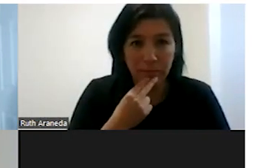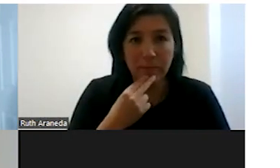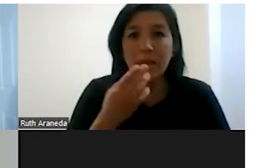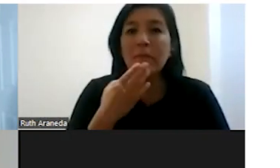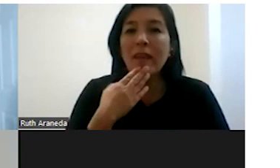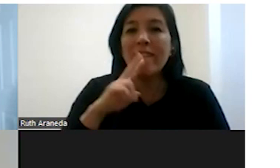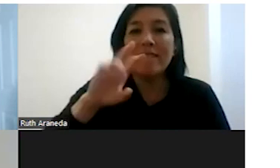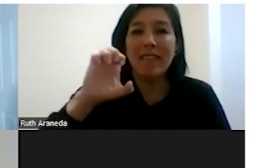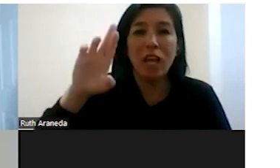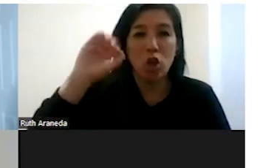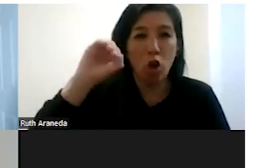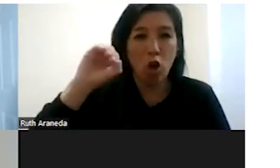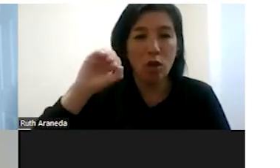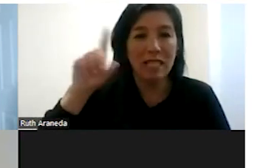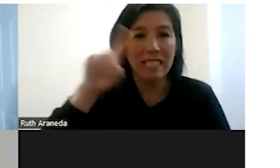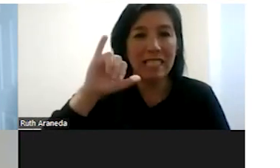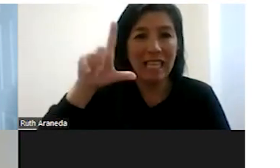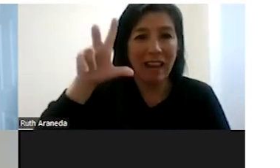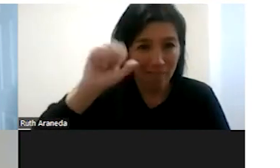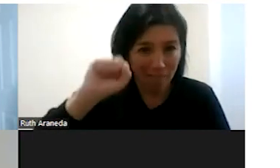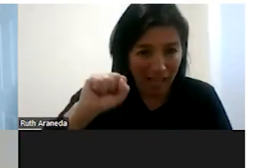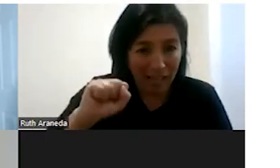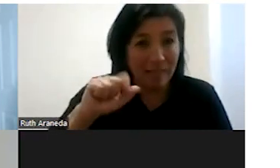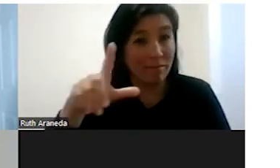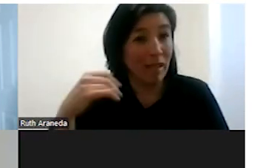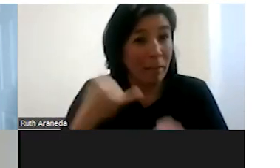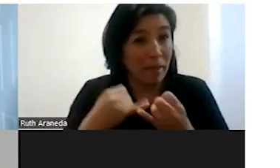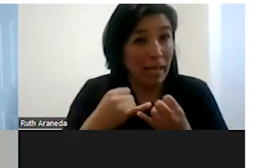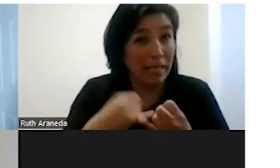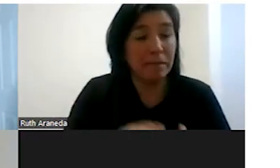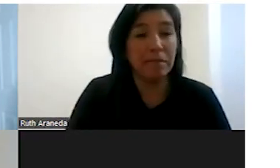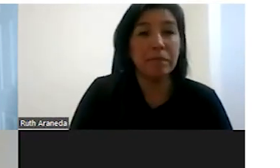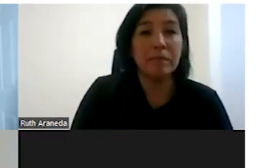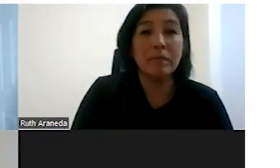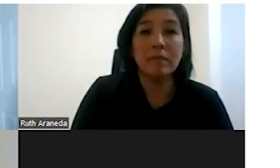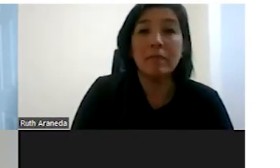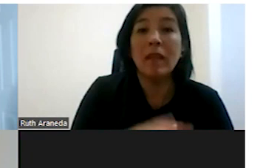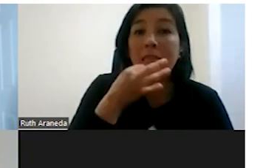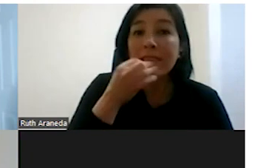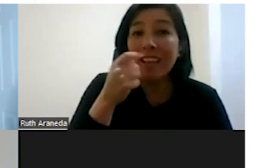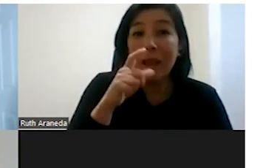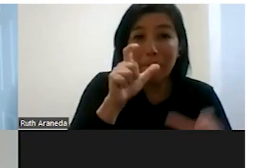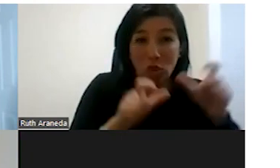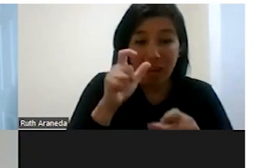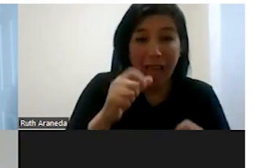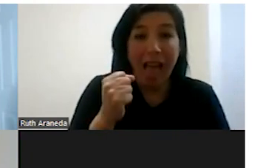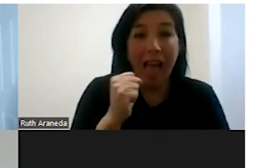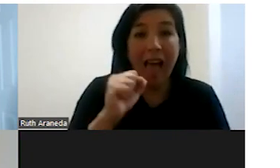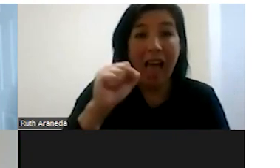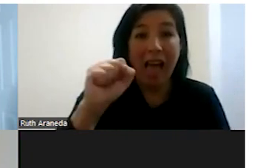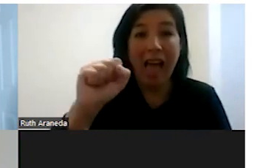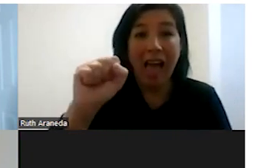Silva, muy amiga también. Y la verdad es que en general los arqueólogos parece que no estuviéramos tan